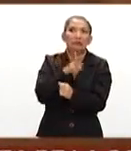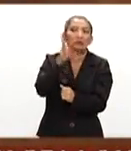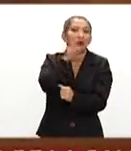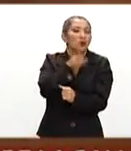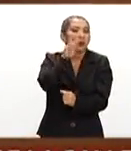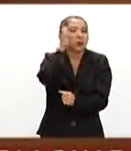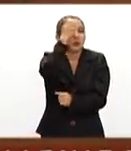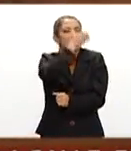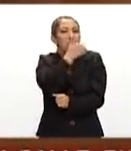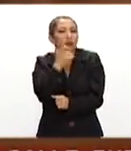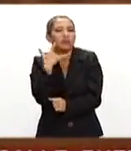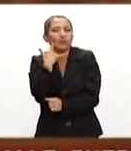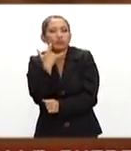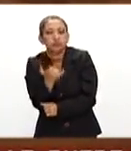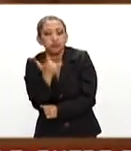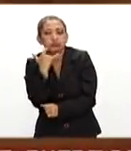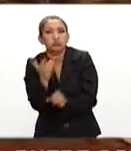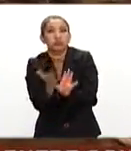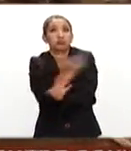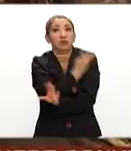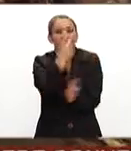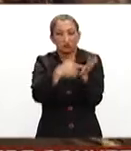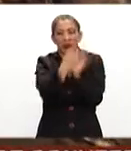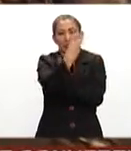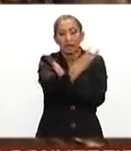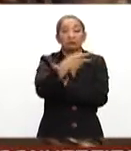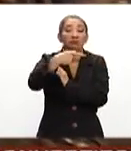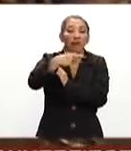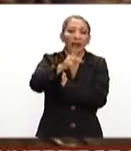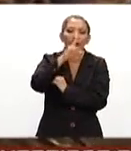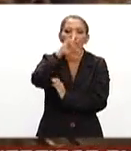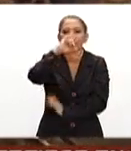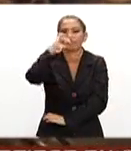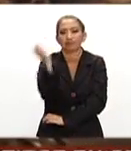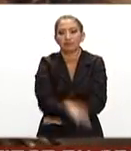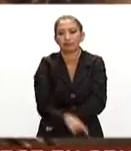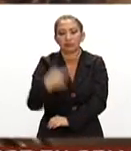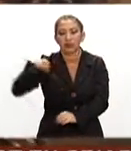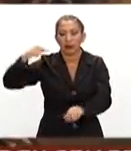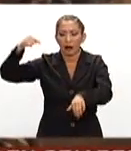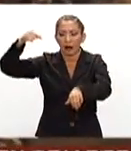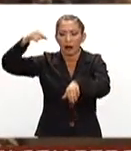experimento, de un examen. Lo intentó en el 2003, pero fracasó la sonda